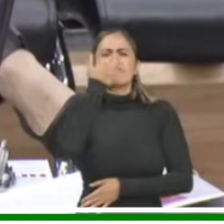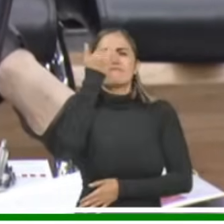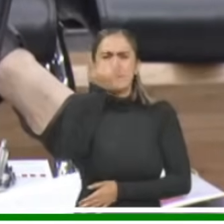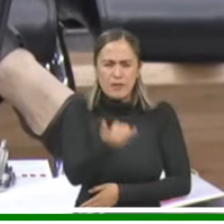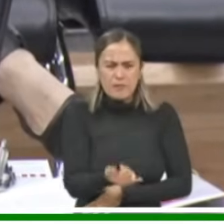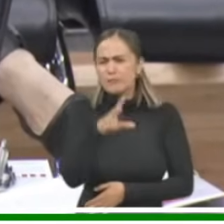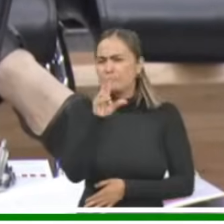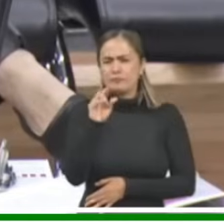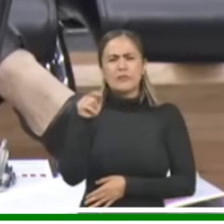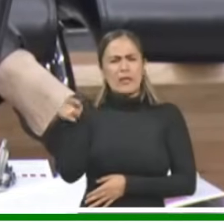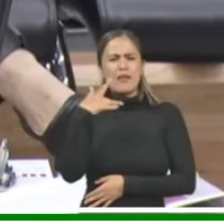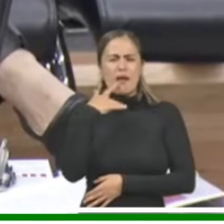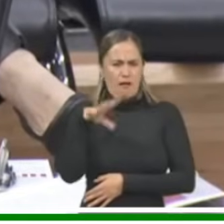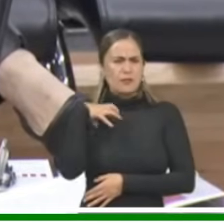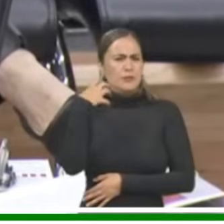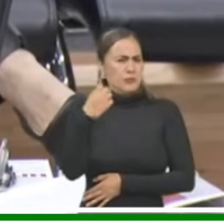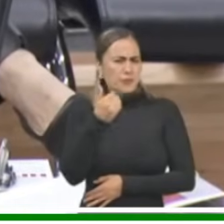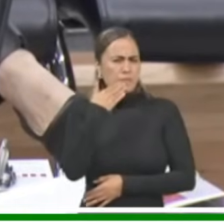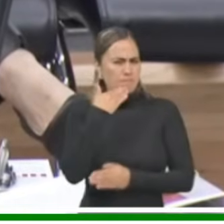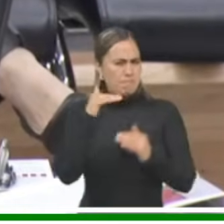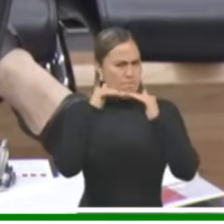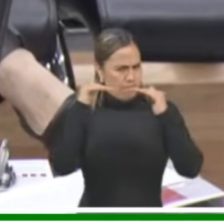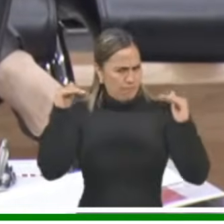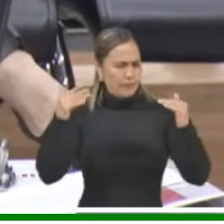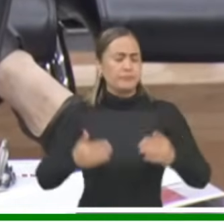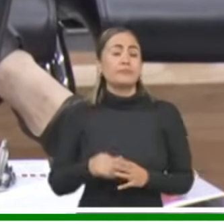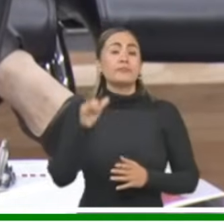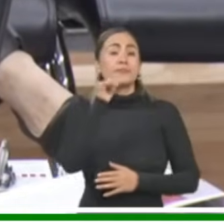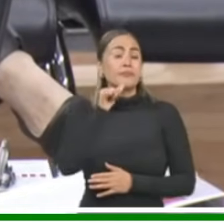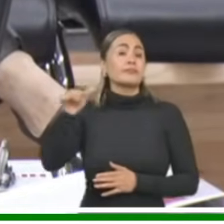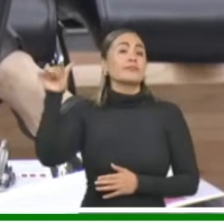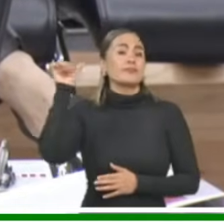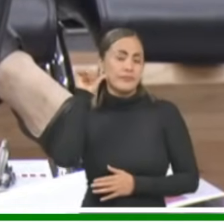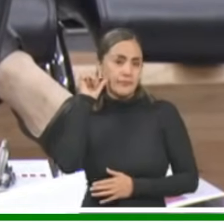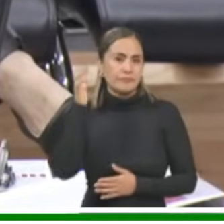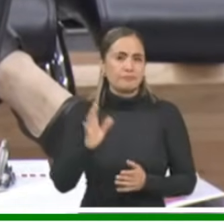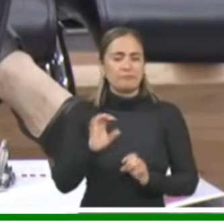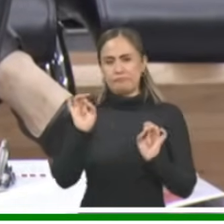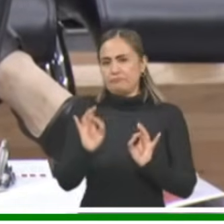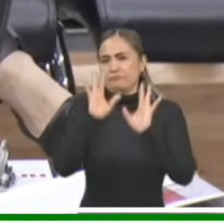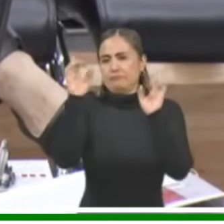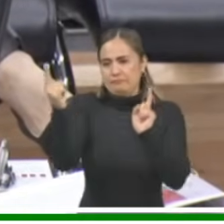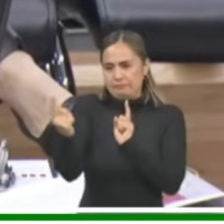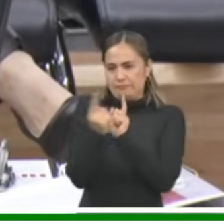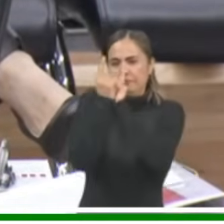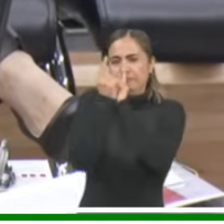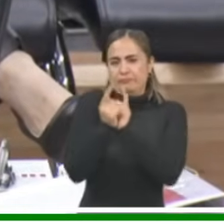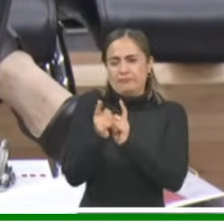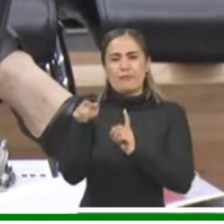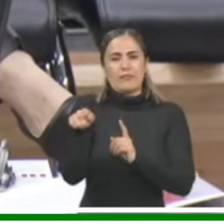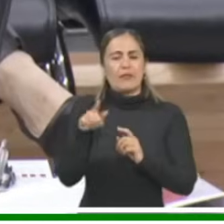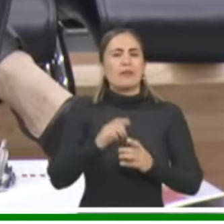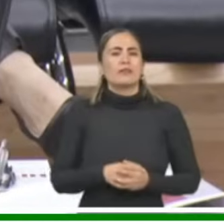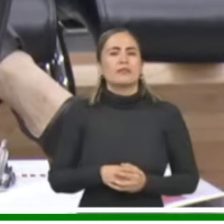permanentemente un esfuerzo de esa naturaleza. Ayer, por azares del destino, tuve coincidencia en un espacio que